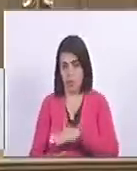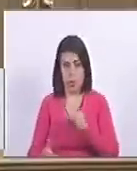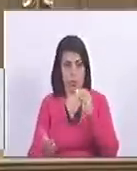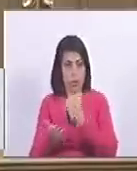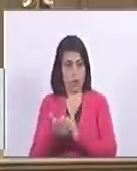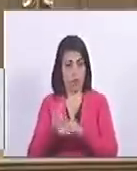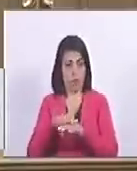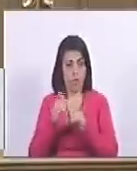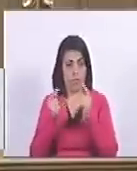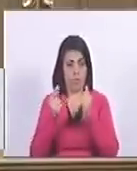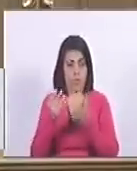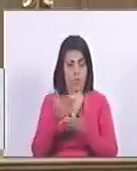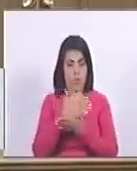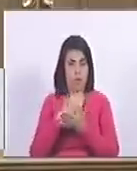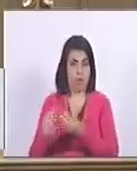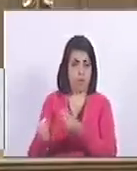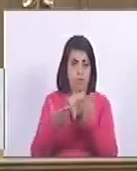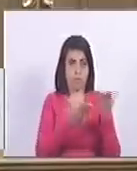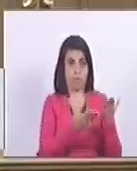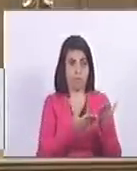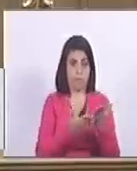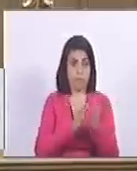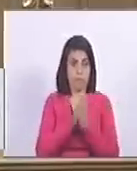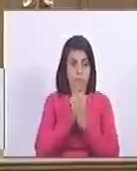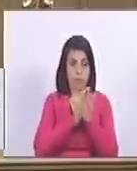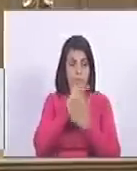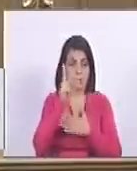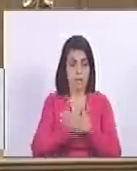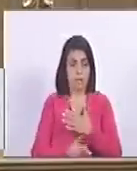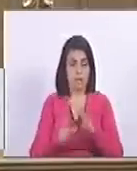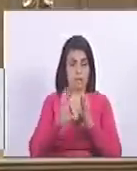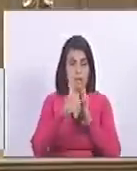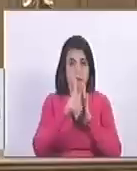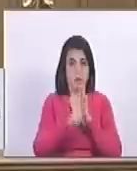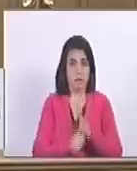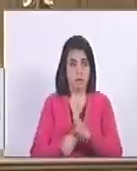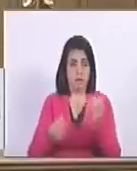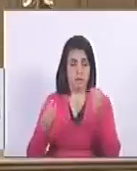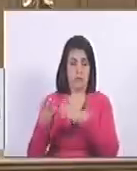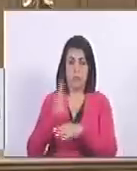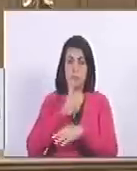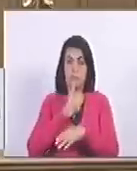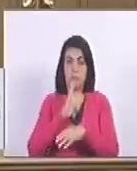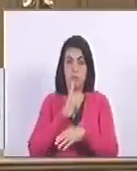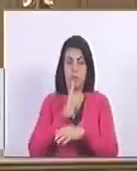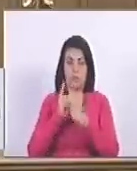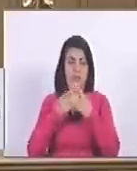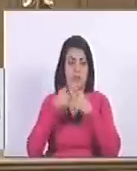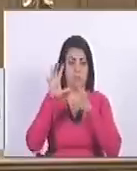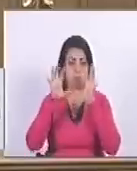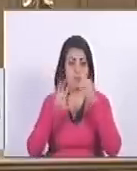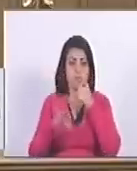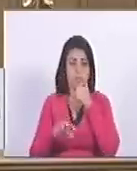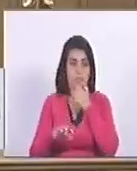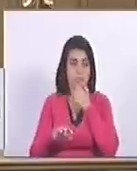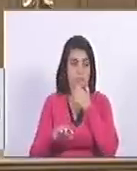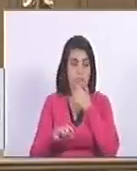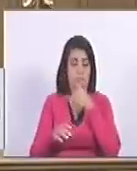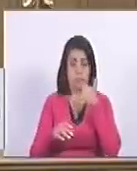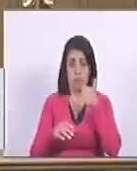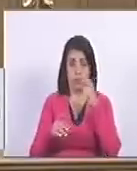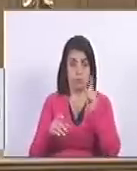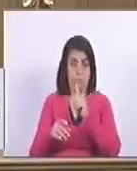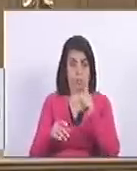volverán, porque dinero que le dan para conspirar, dinero que se roban y depositan en banco en el exterior. Y por las